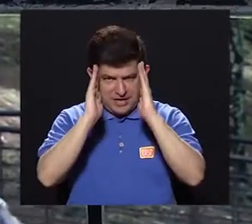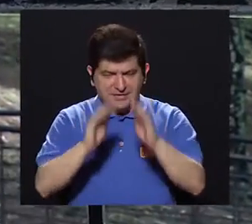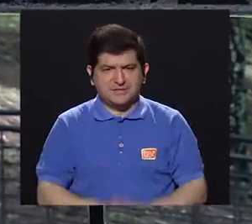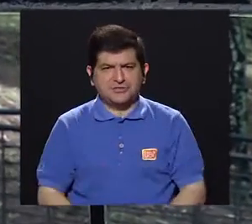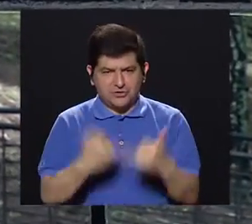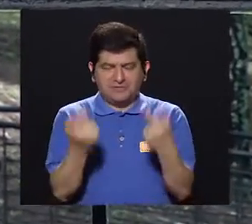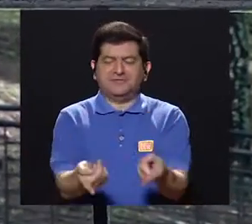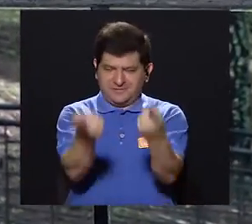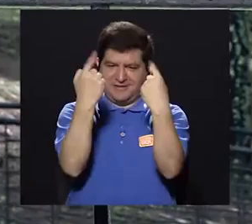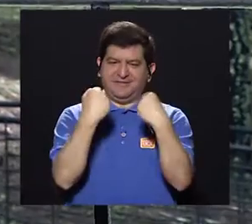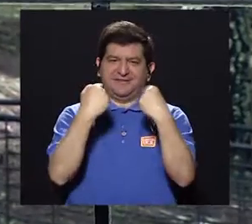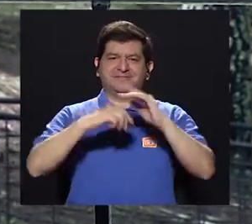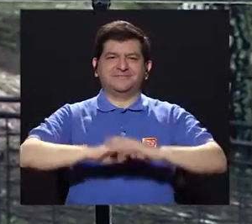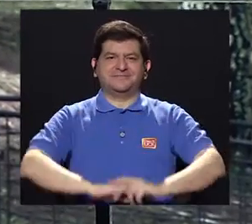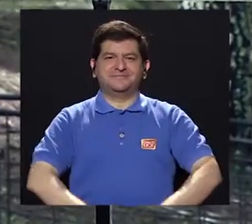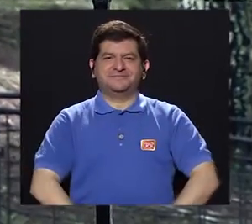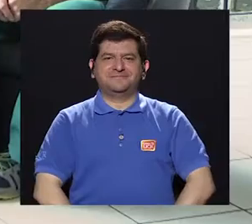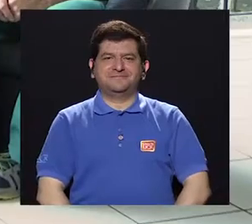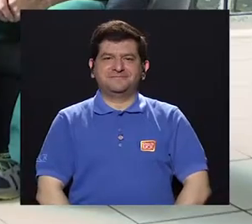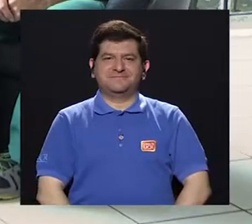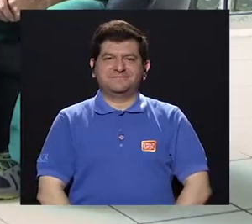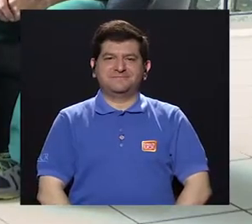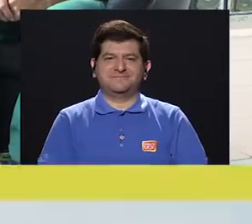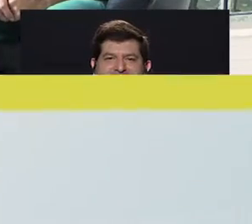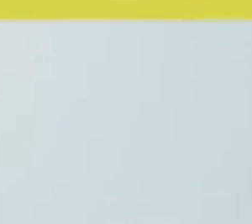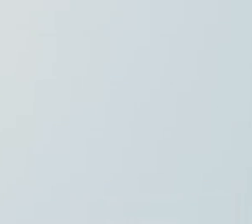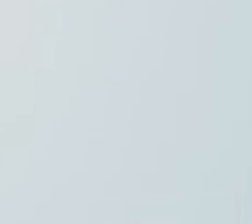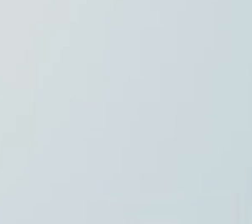con nosotros y pronto regresamos.